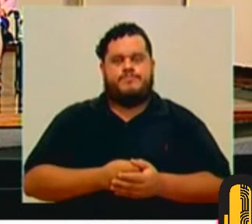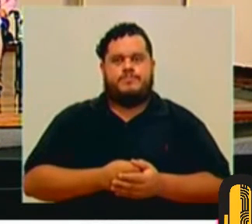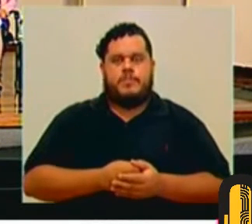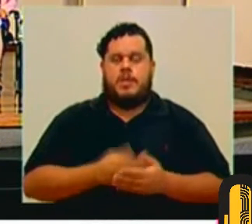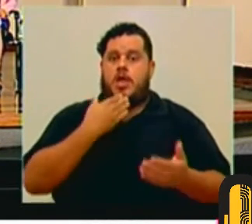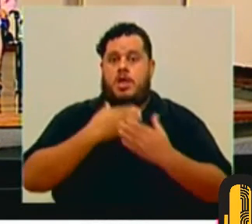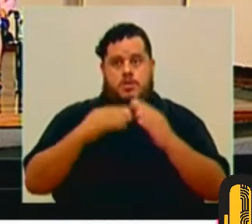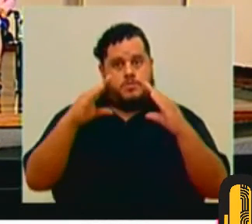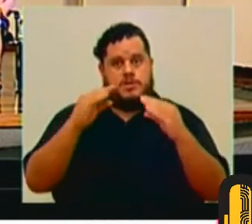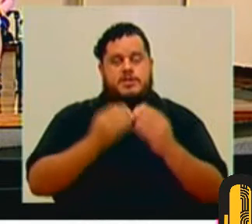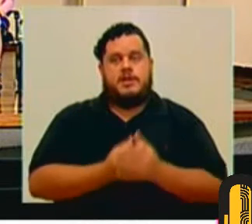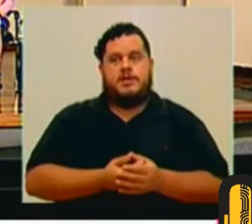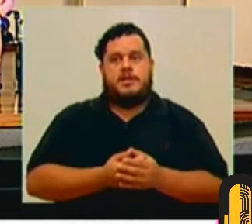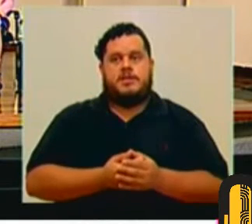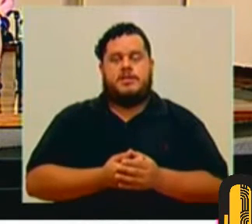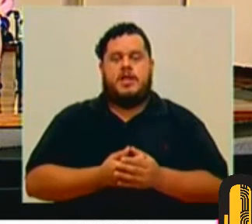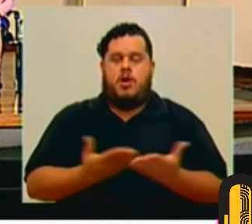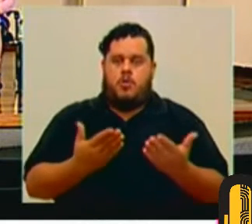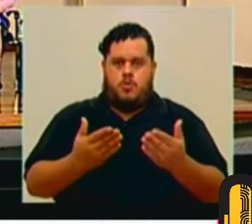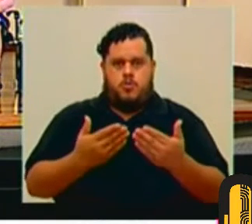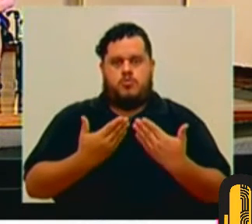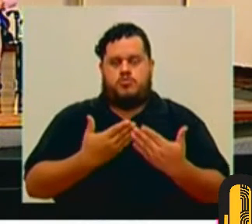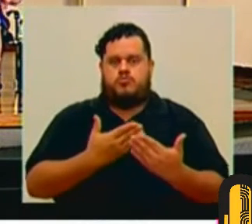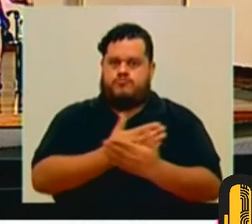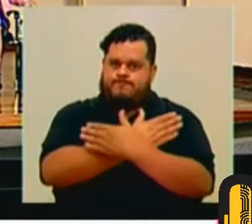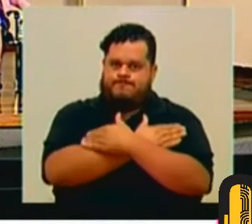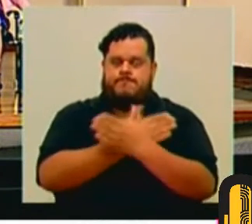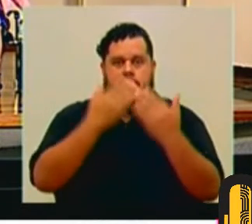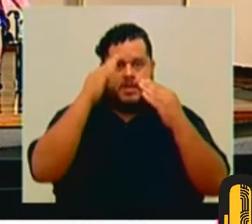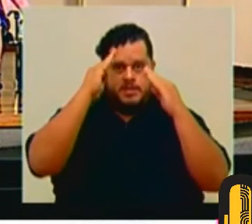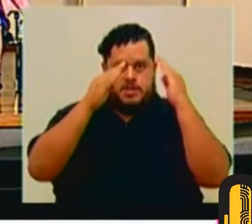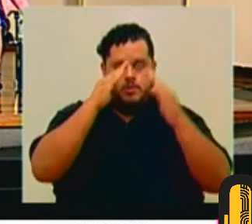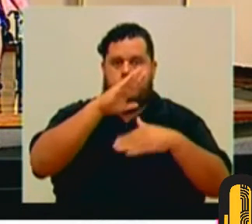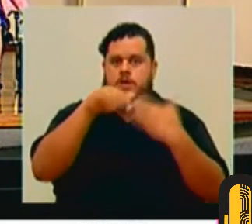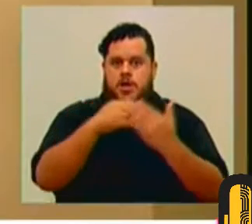Muy buenas tardes, un saludo a todas y a todos.